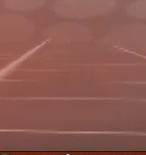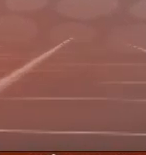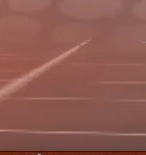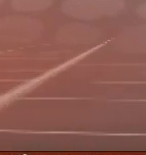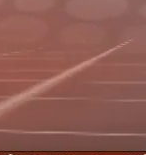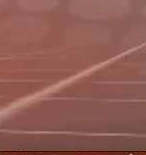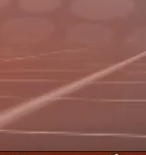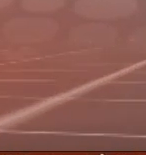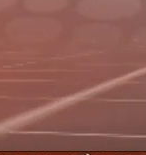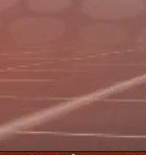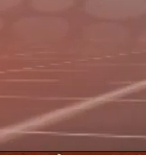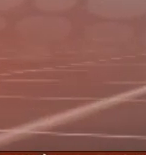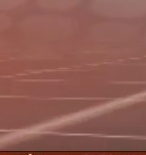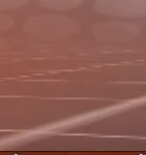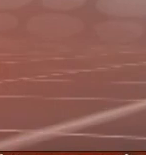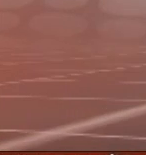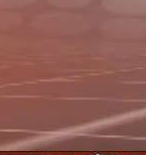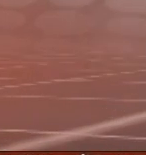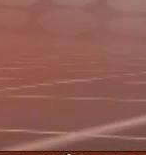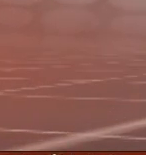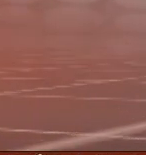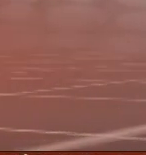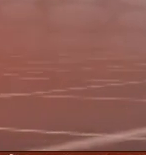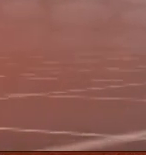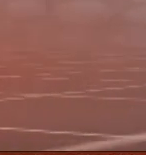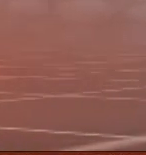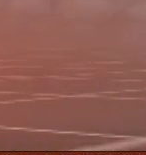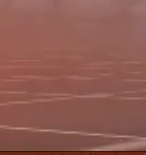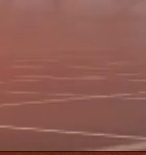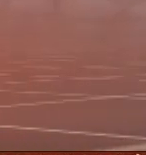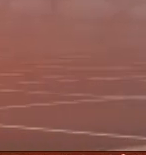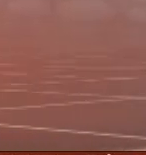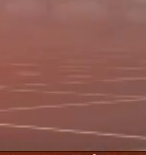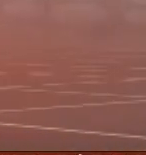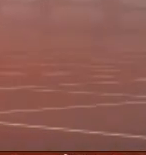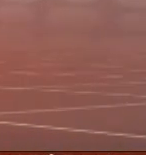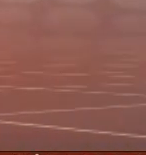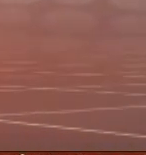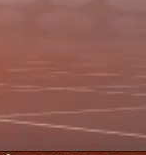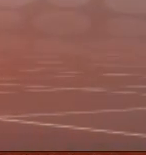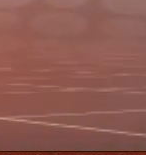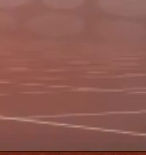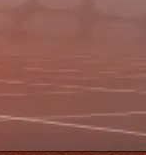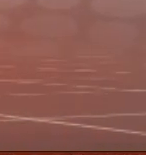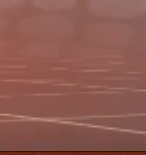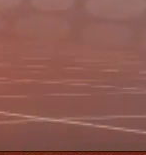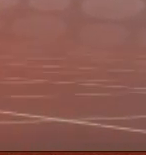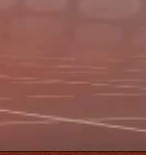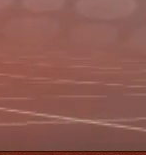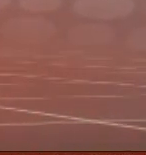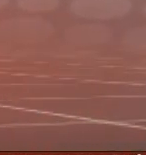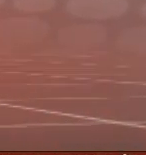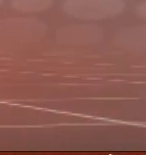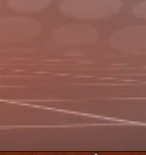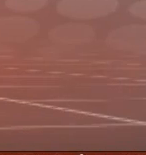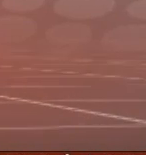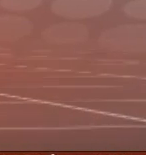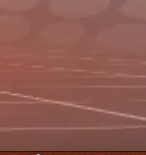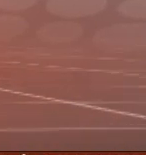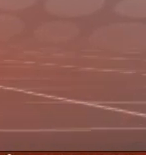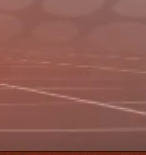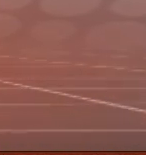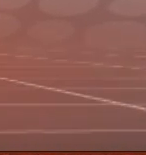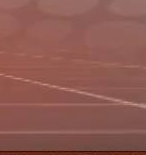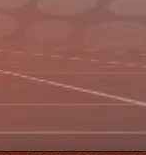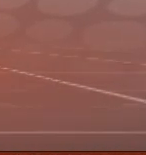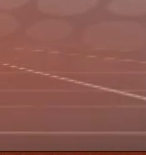como representante de ciertas generaciones, pues recuerdo, ¿quién no recuerda a aquella famosísima gimnasta